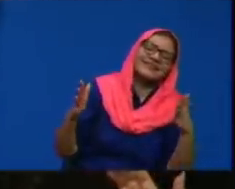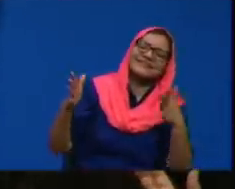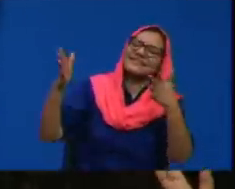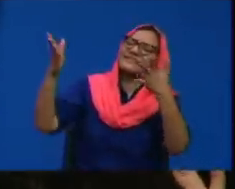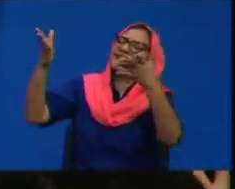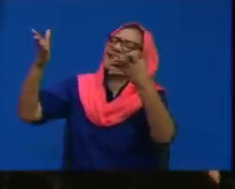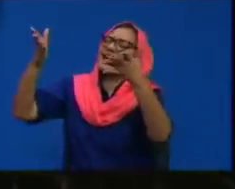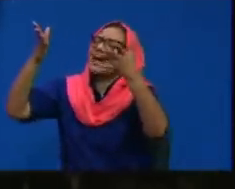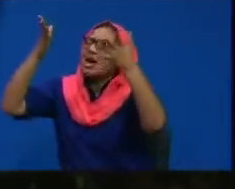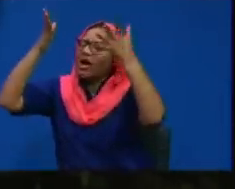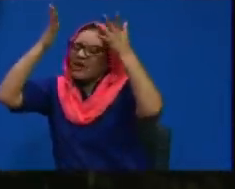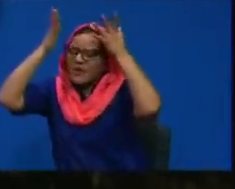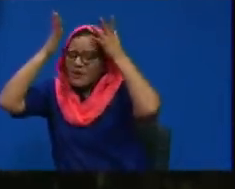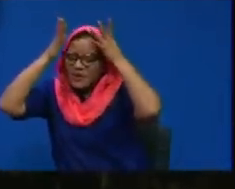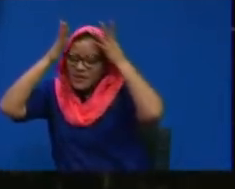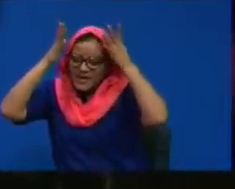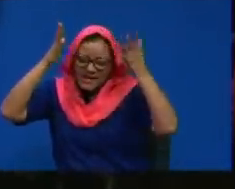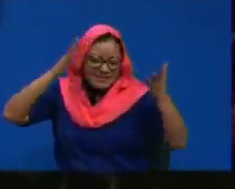ángeles.